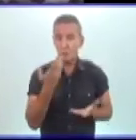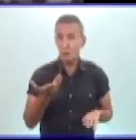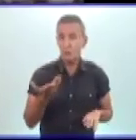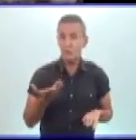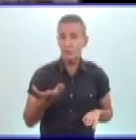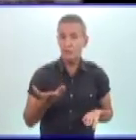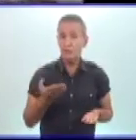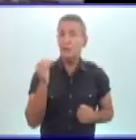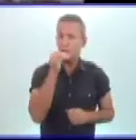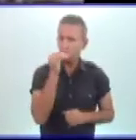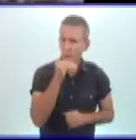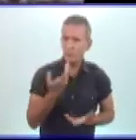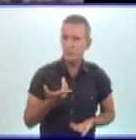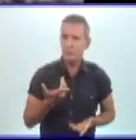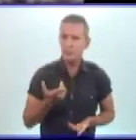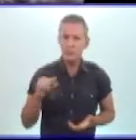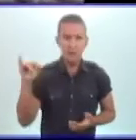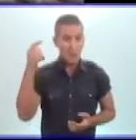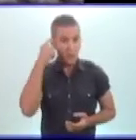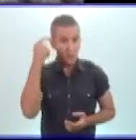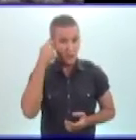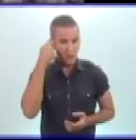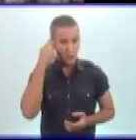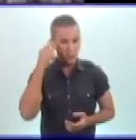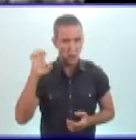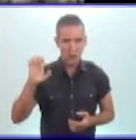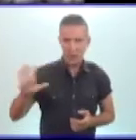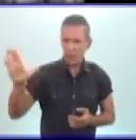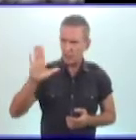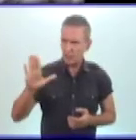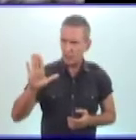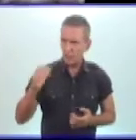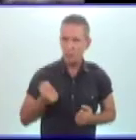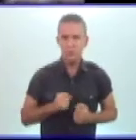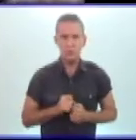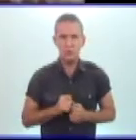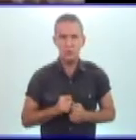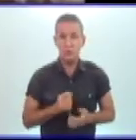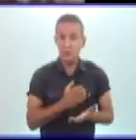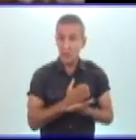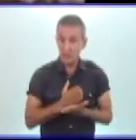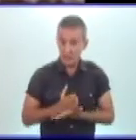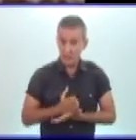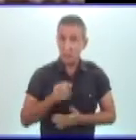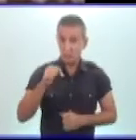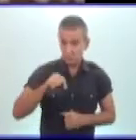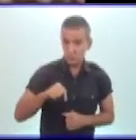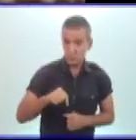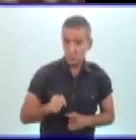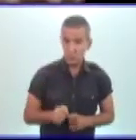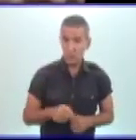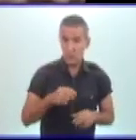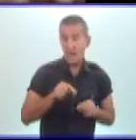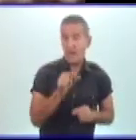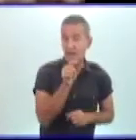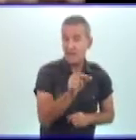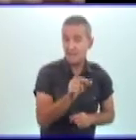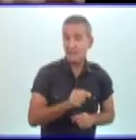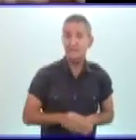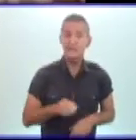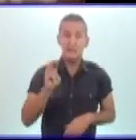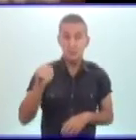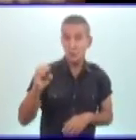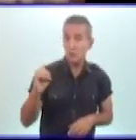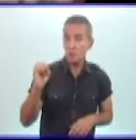que la modernidad fue la ideología que abanderaron los europeos. Incluso, estudios recientes cuestionan el término modernidad para designar